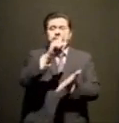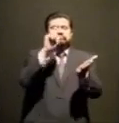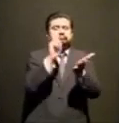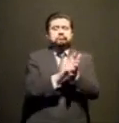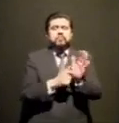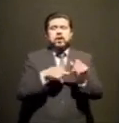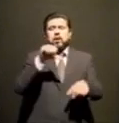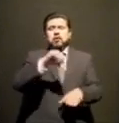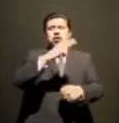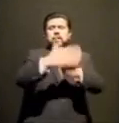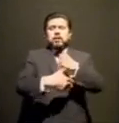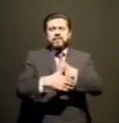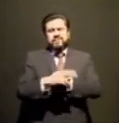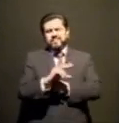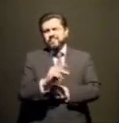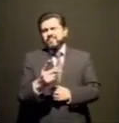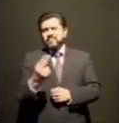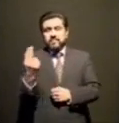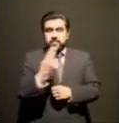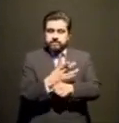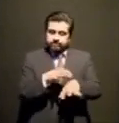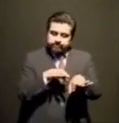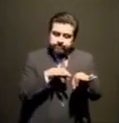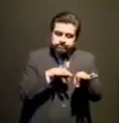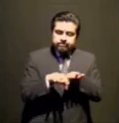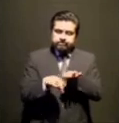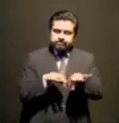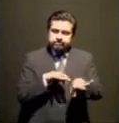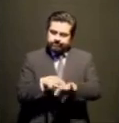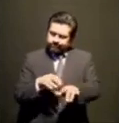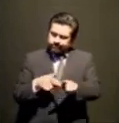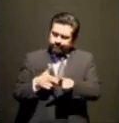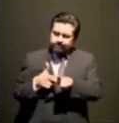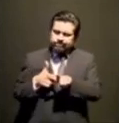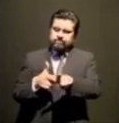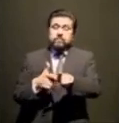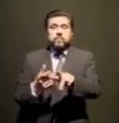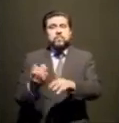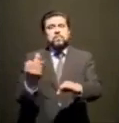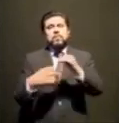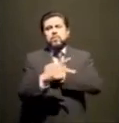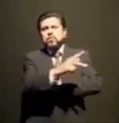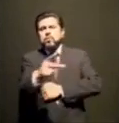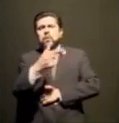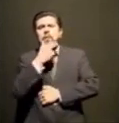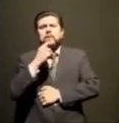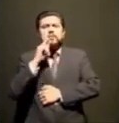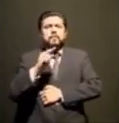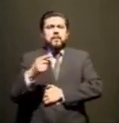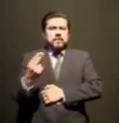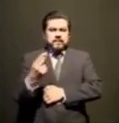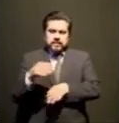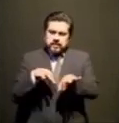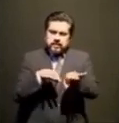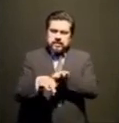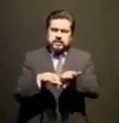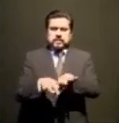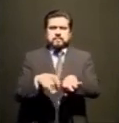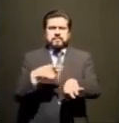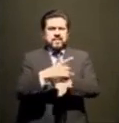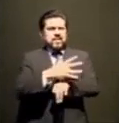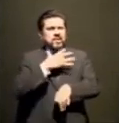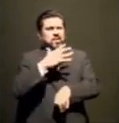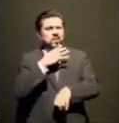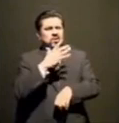ser un esfuerzo permanente sin tregua. Estamos todos convocados a trabajar en contra del flagelo